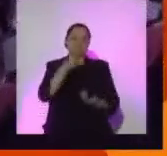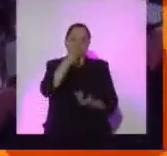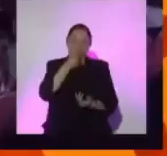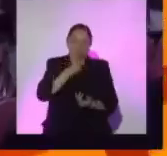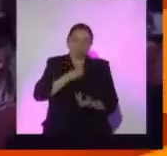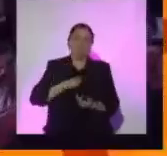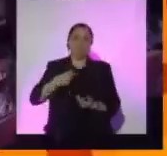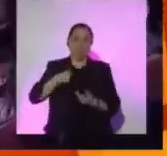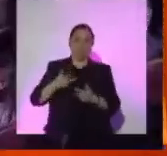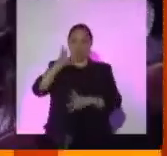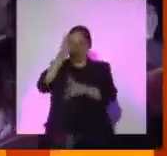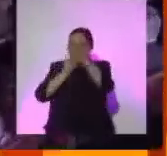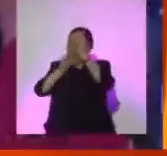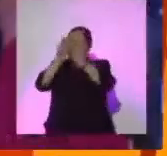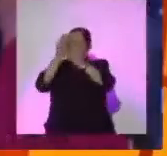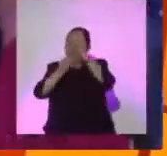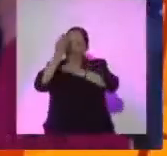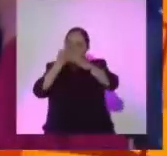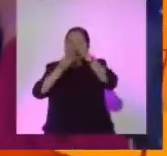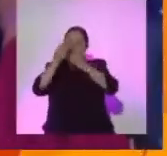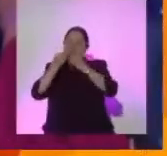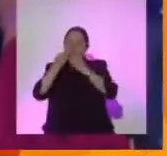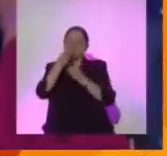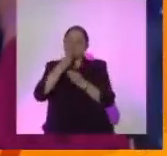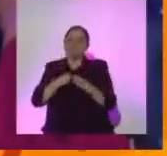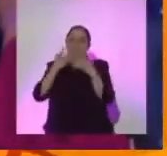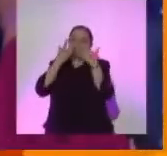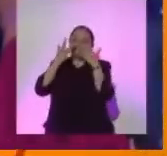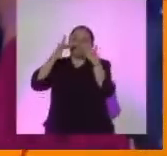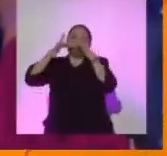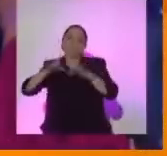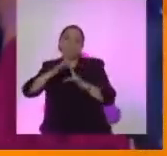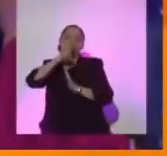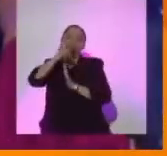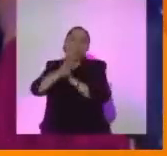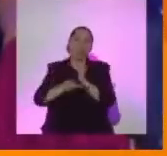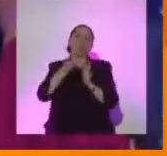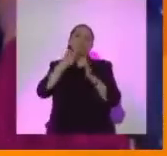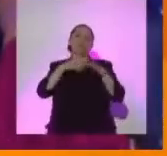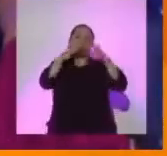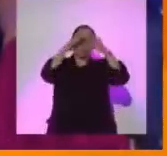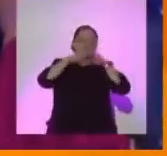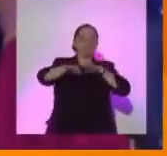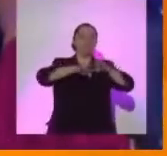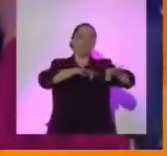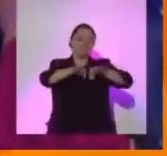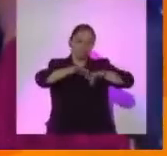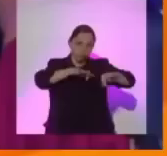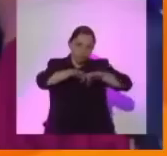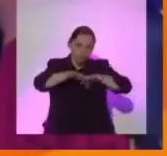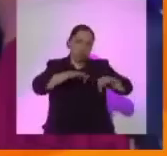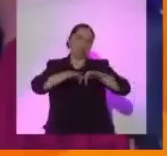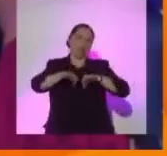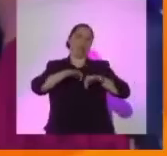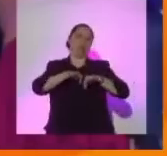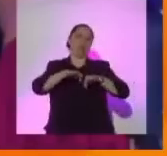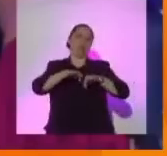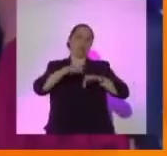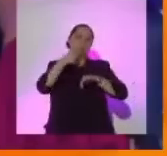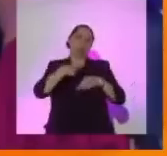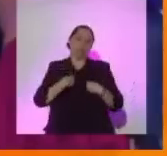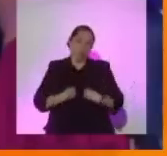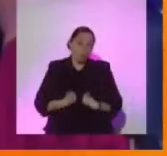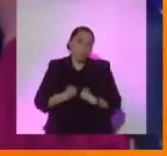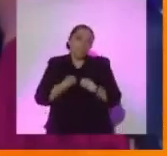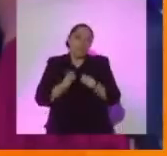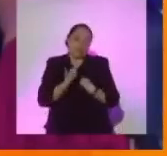banco de México de 2019 a 2022 eh un personaje que hay cosas con las que está de acuerdo en la 4t materia económica